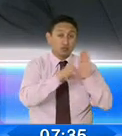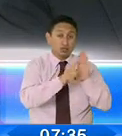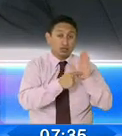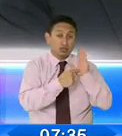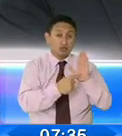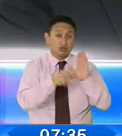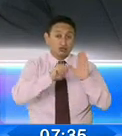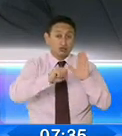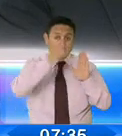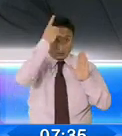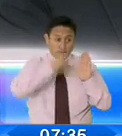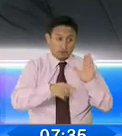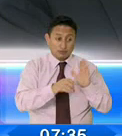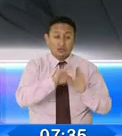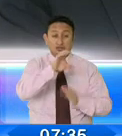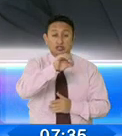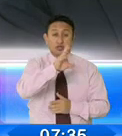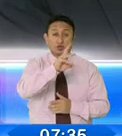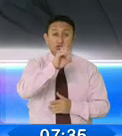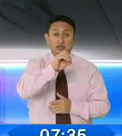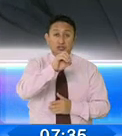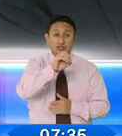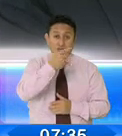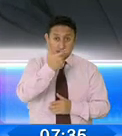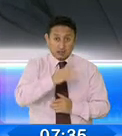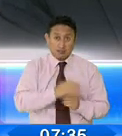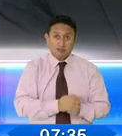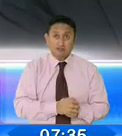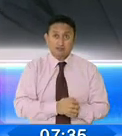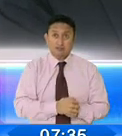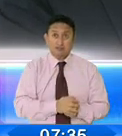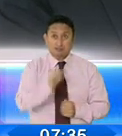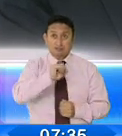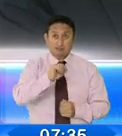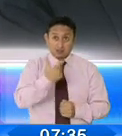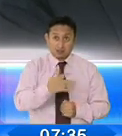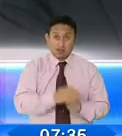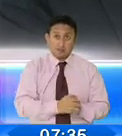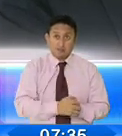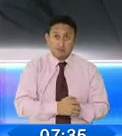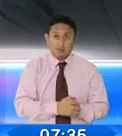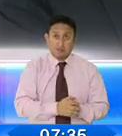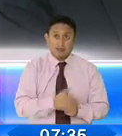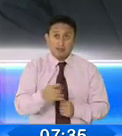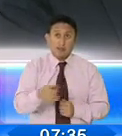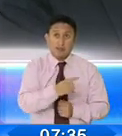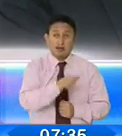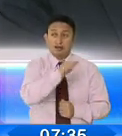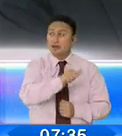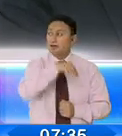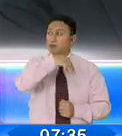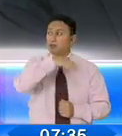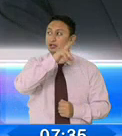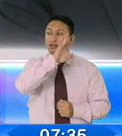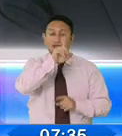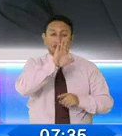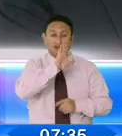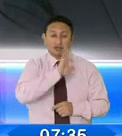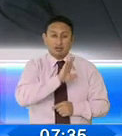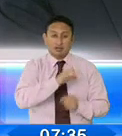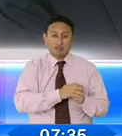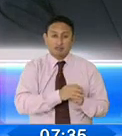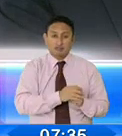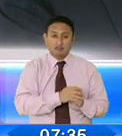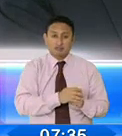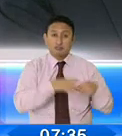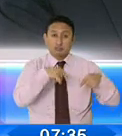resolución 060. Pero háganlo, respecto, señor secretario, háganlo. Eso es lo que con la Agencia Metropolitana de Tránsito Vamos a